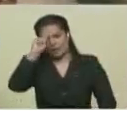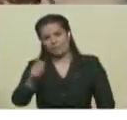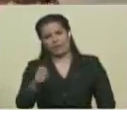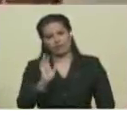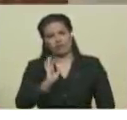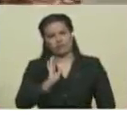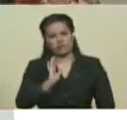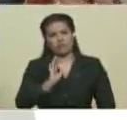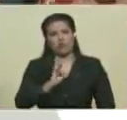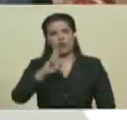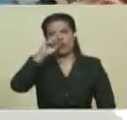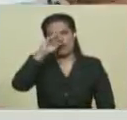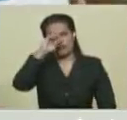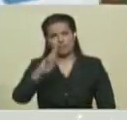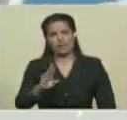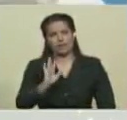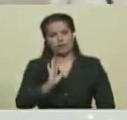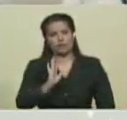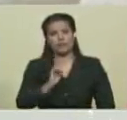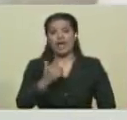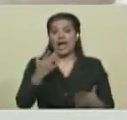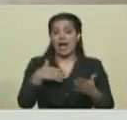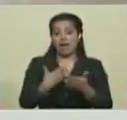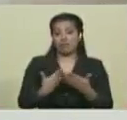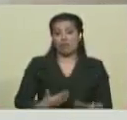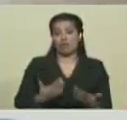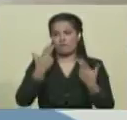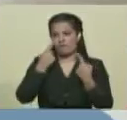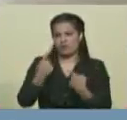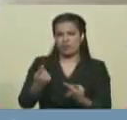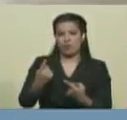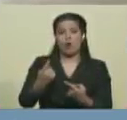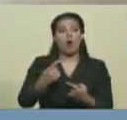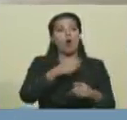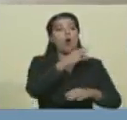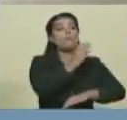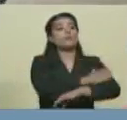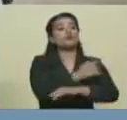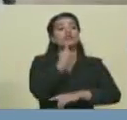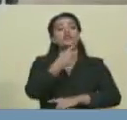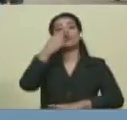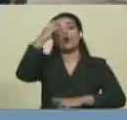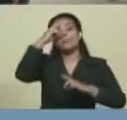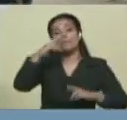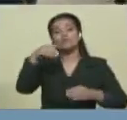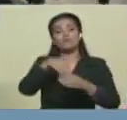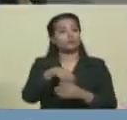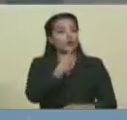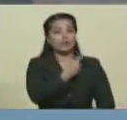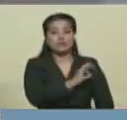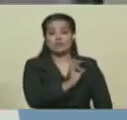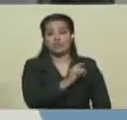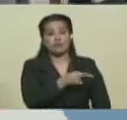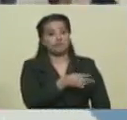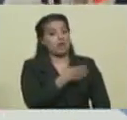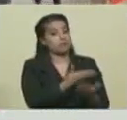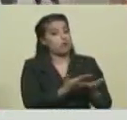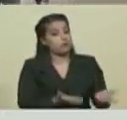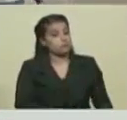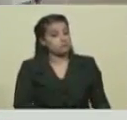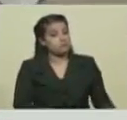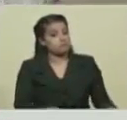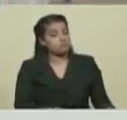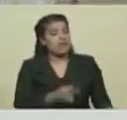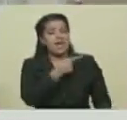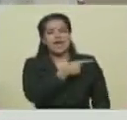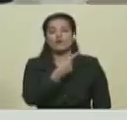sea respetado, no hemos conseguido todavía a estas alturas del partido que la oposición diga que va a respetar los resultados electorales. Recordemos que ellos solo